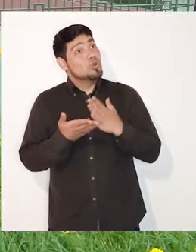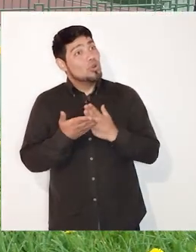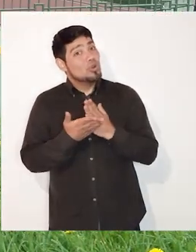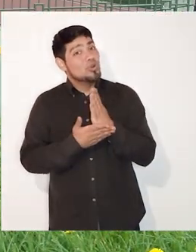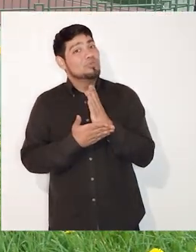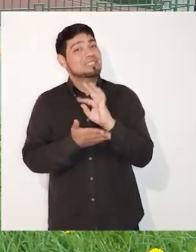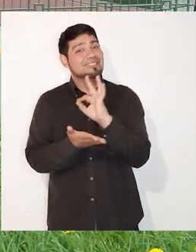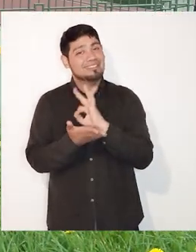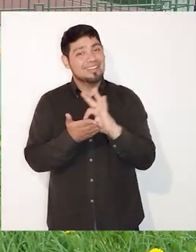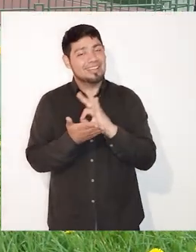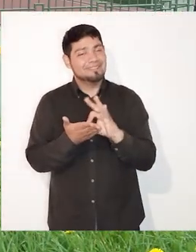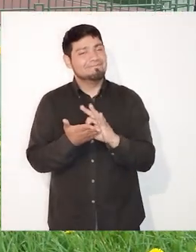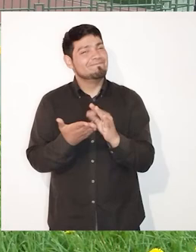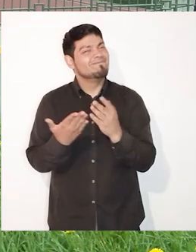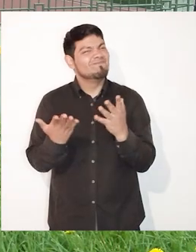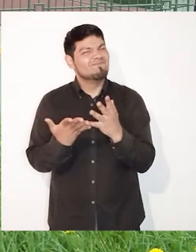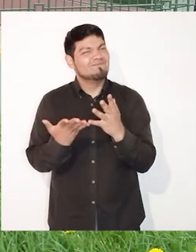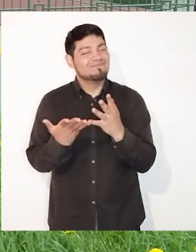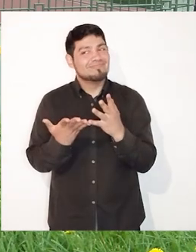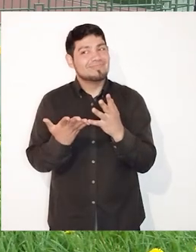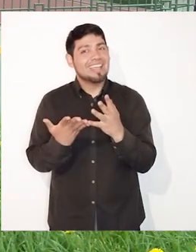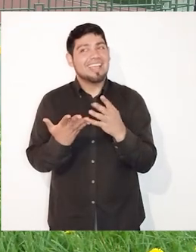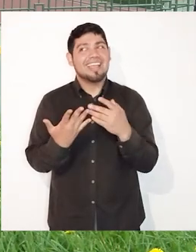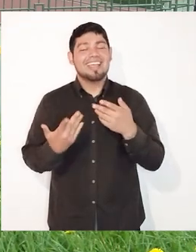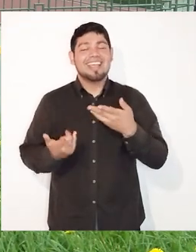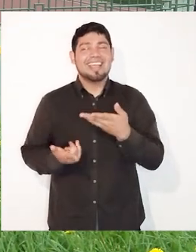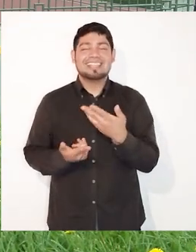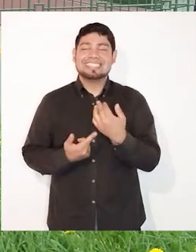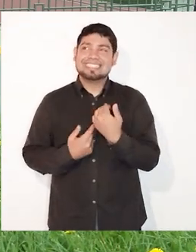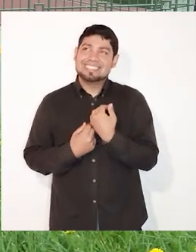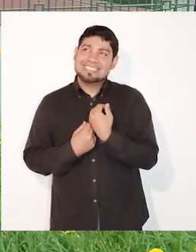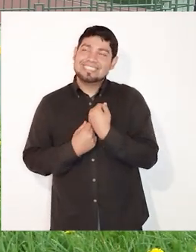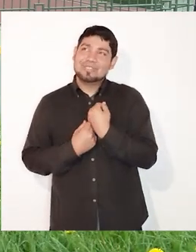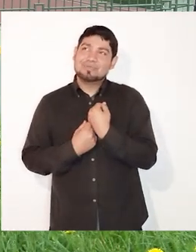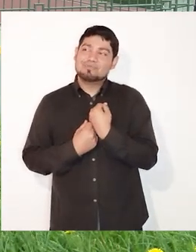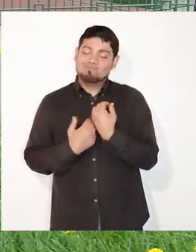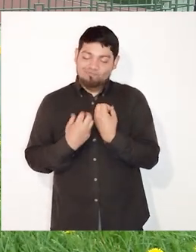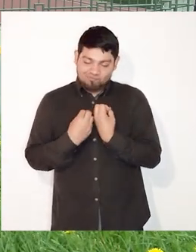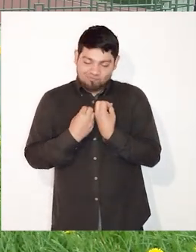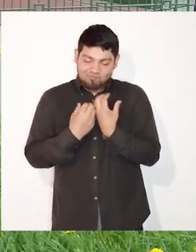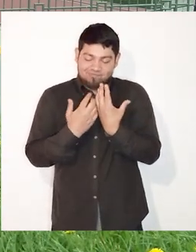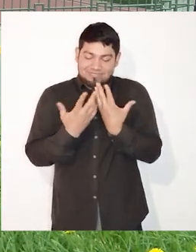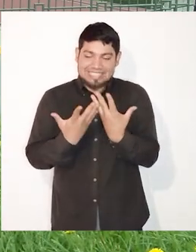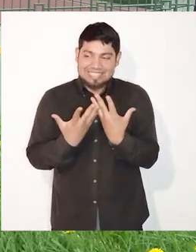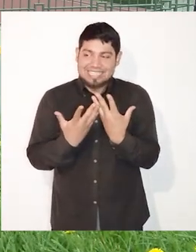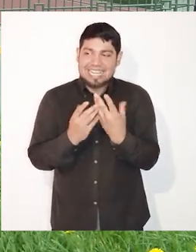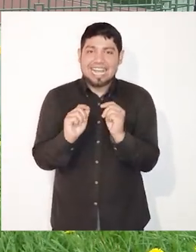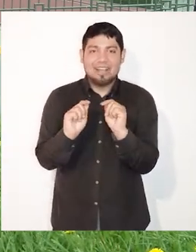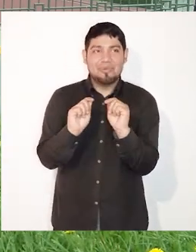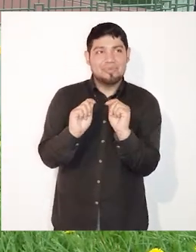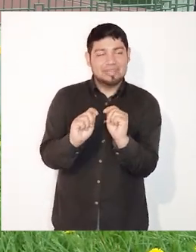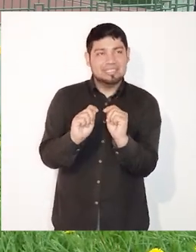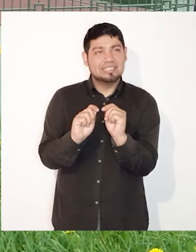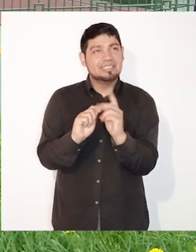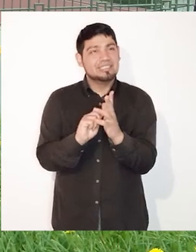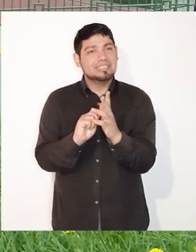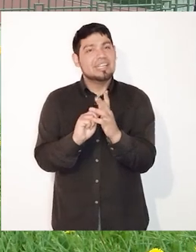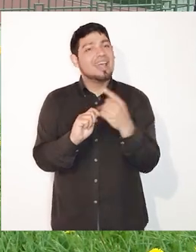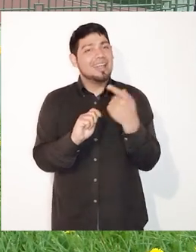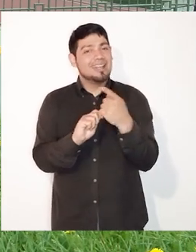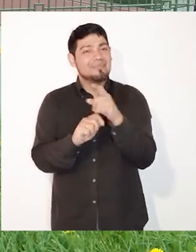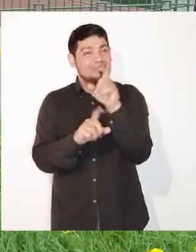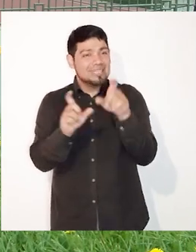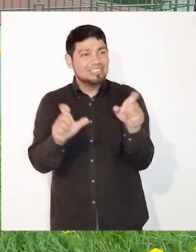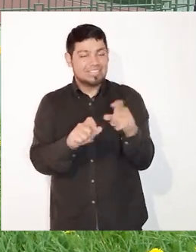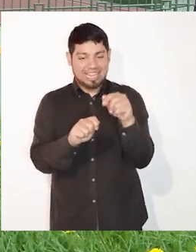inicios en la escritura fueron inspirados en poder de alguna manera analogar a los autores de los